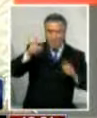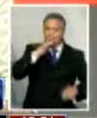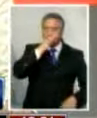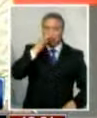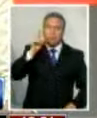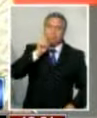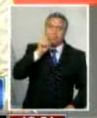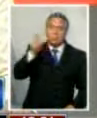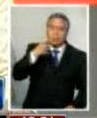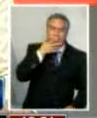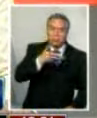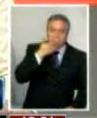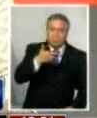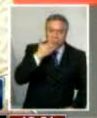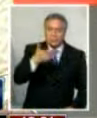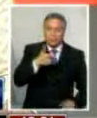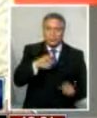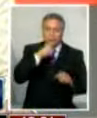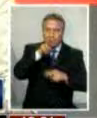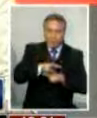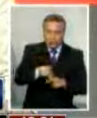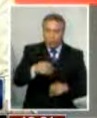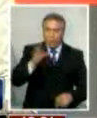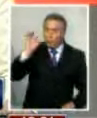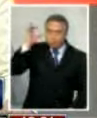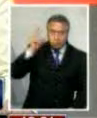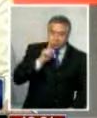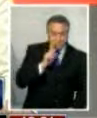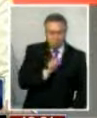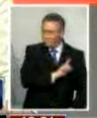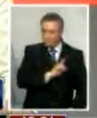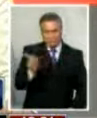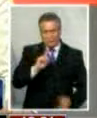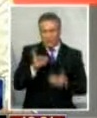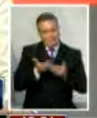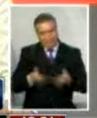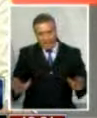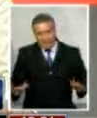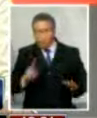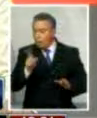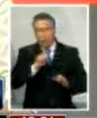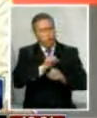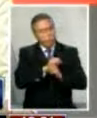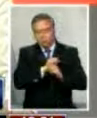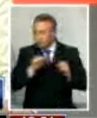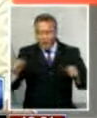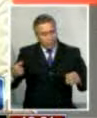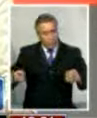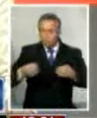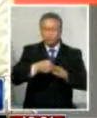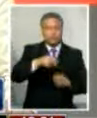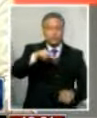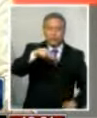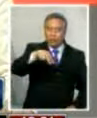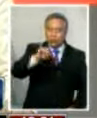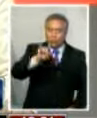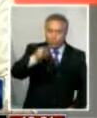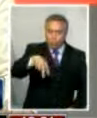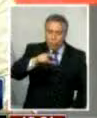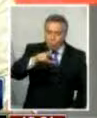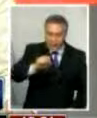casos específicos, la Corte no dice que en principio no se puede usar en ningún caso nunca. Lo que